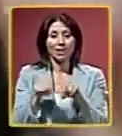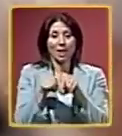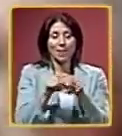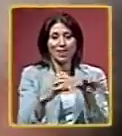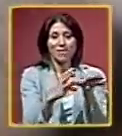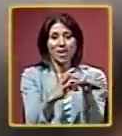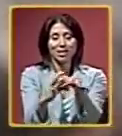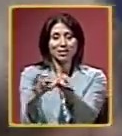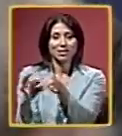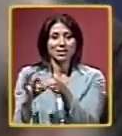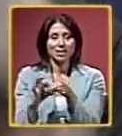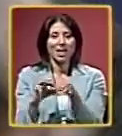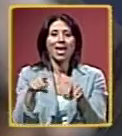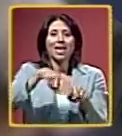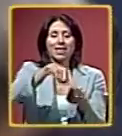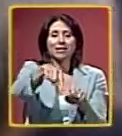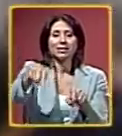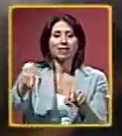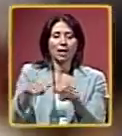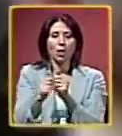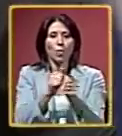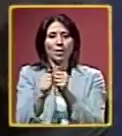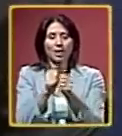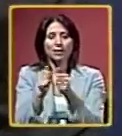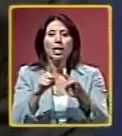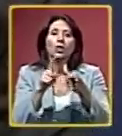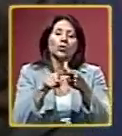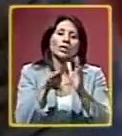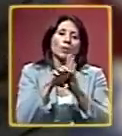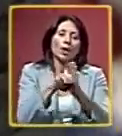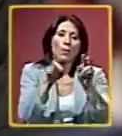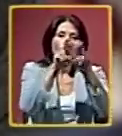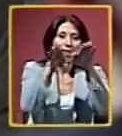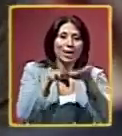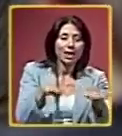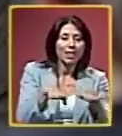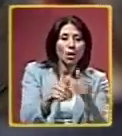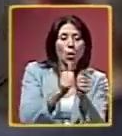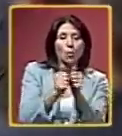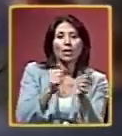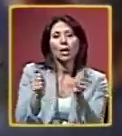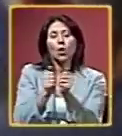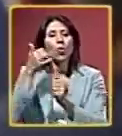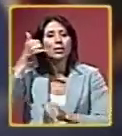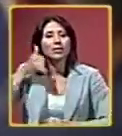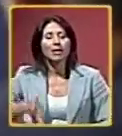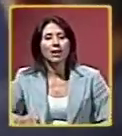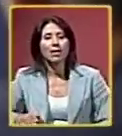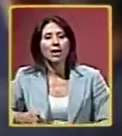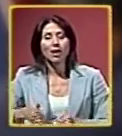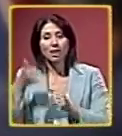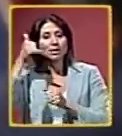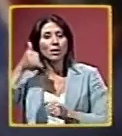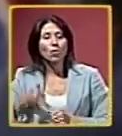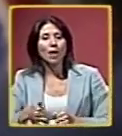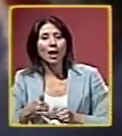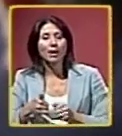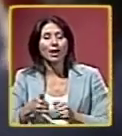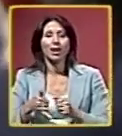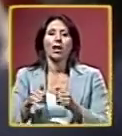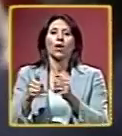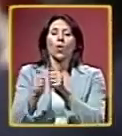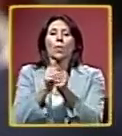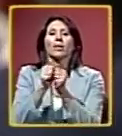¿verdad? Entonces la internet va a competir con la telefonía celular y esa compite con la telefonía de línea